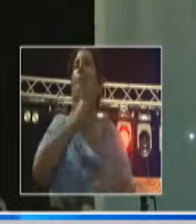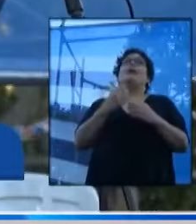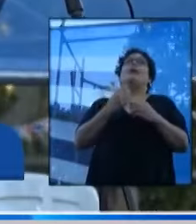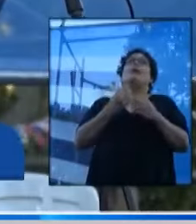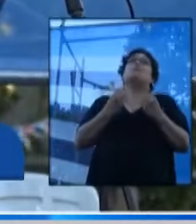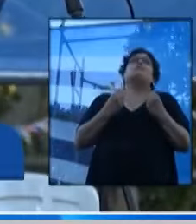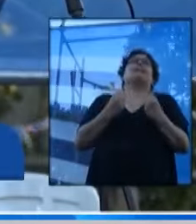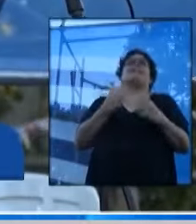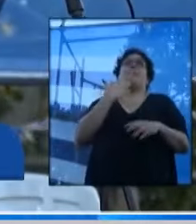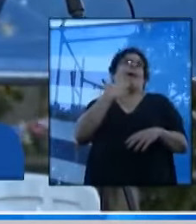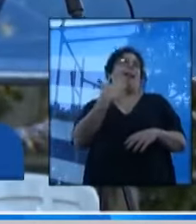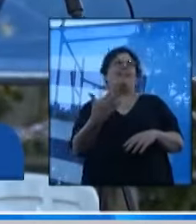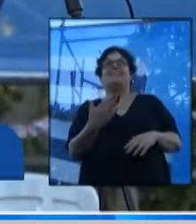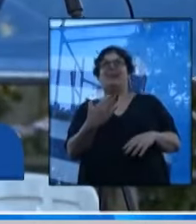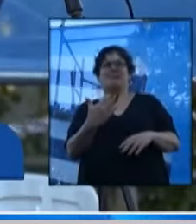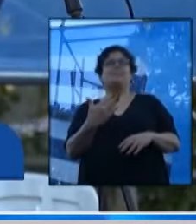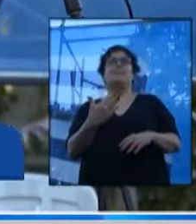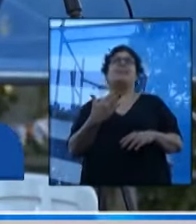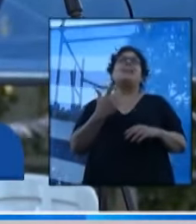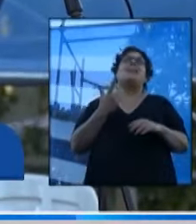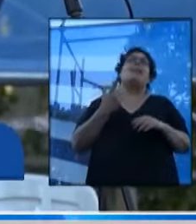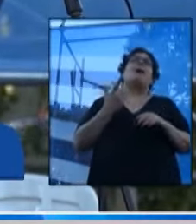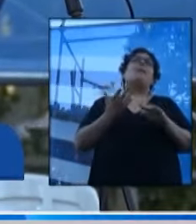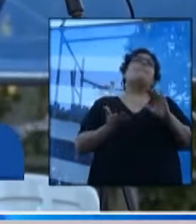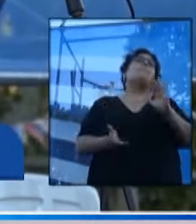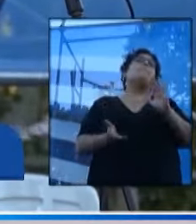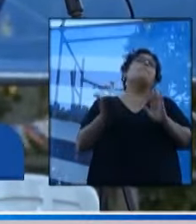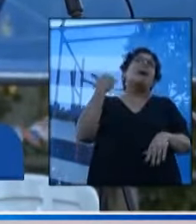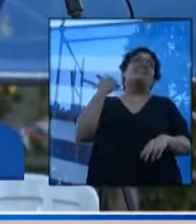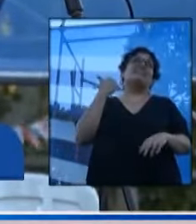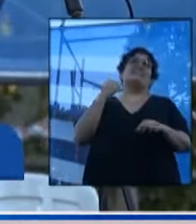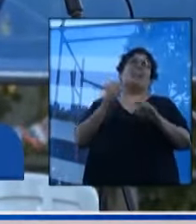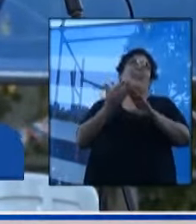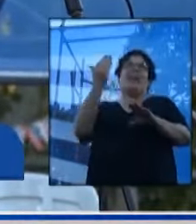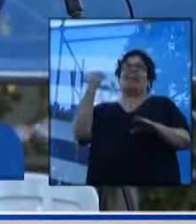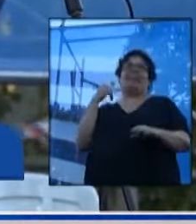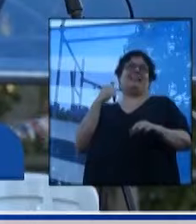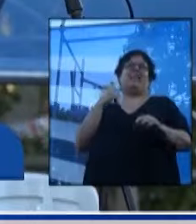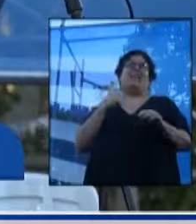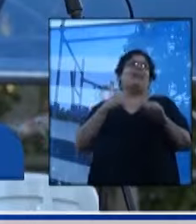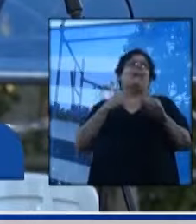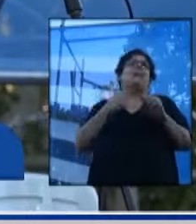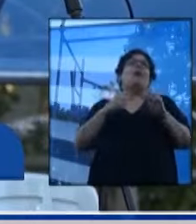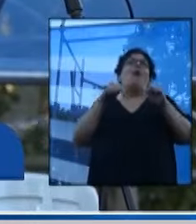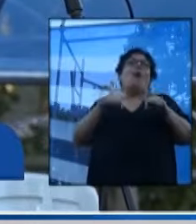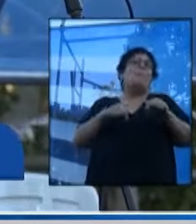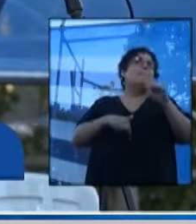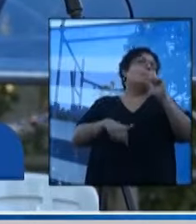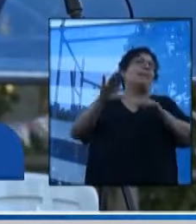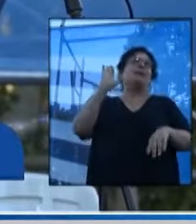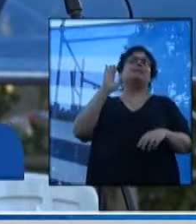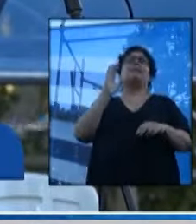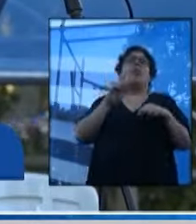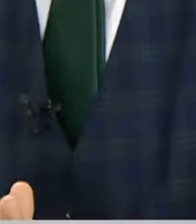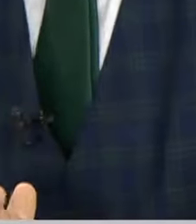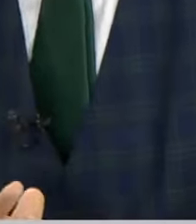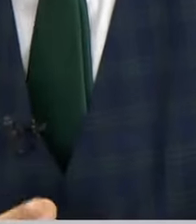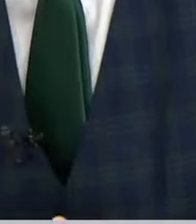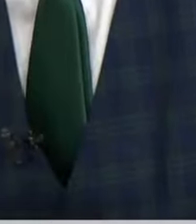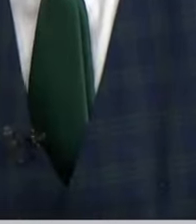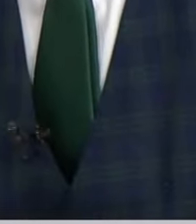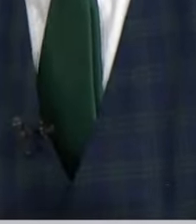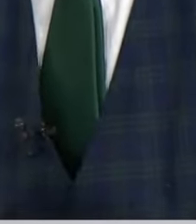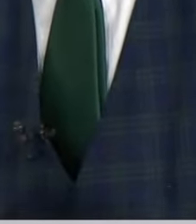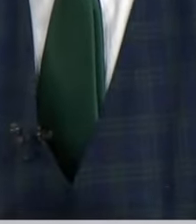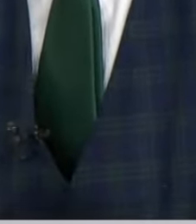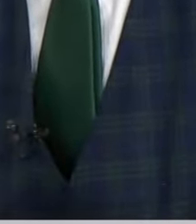busca competir en aspectos que le corresponden al gobierno nacional y que el gobierno nacional los está haciendo. Entonces ahí vemos